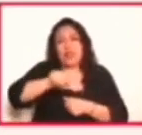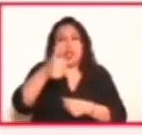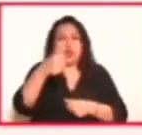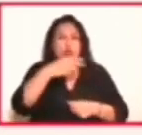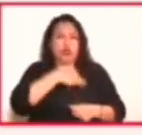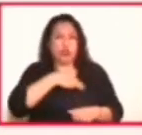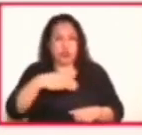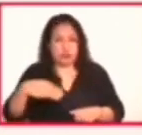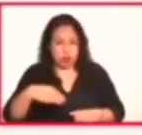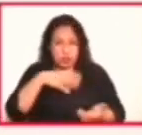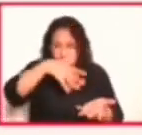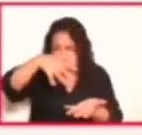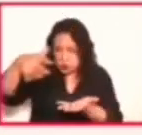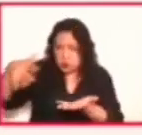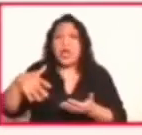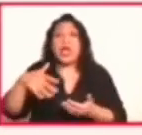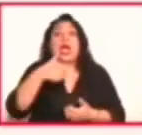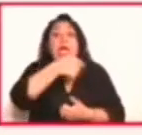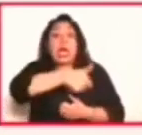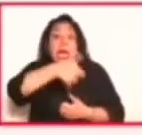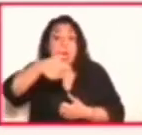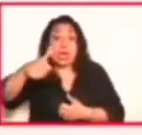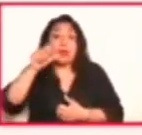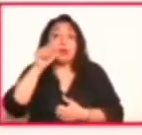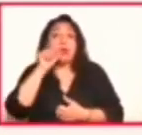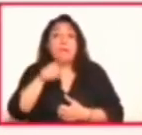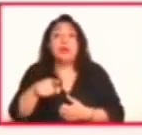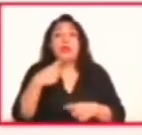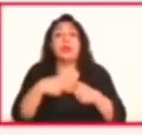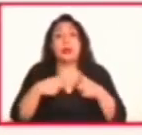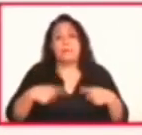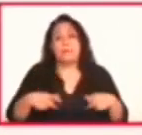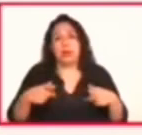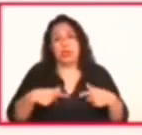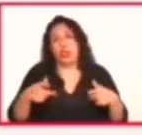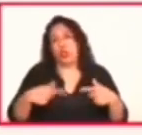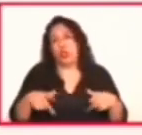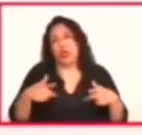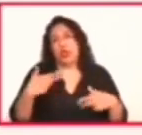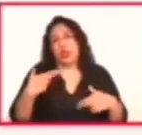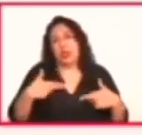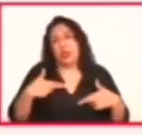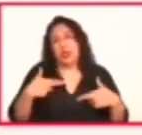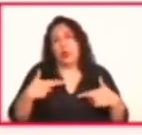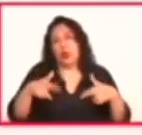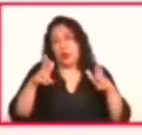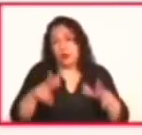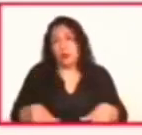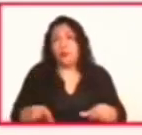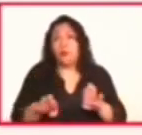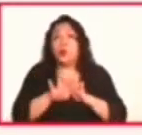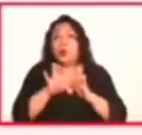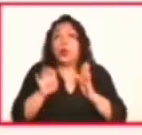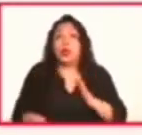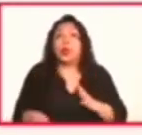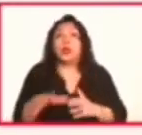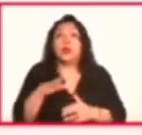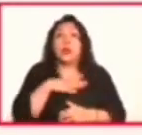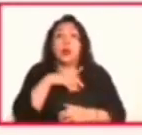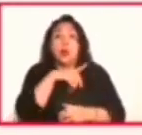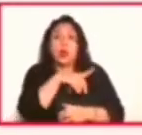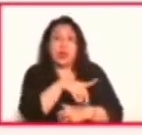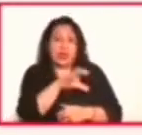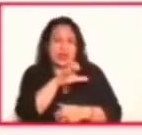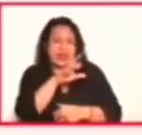municipios y de cada uno de los jugadores que ya mencioné. Por ejemplo, la propia Canirac tiene muchos festivales